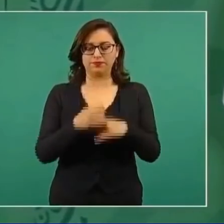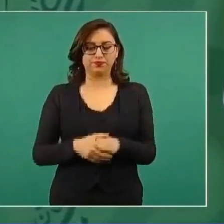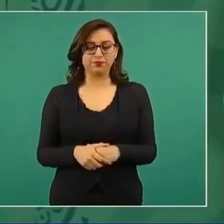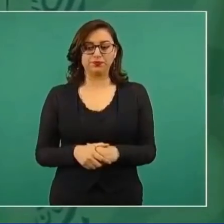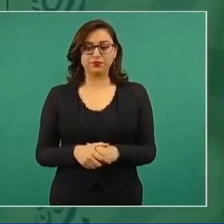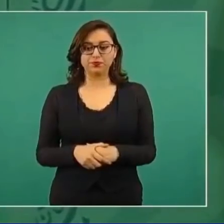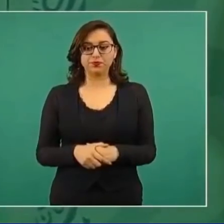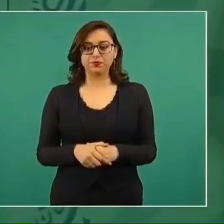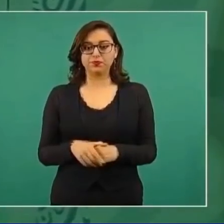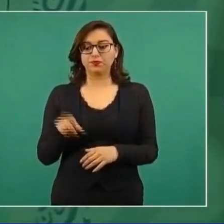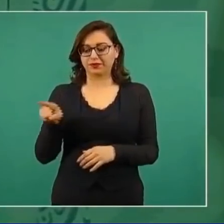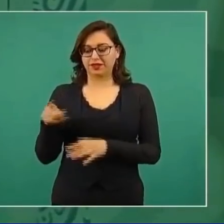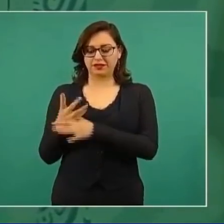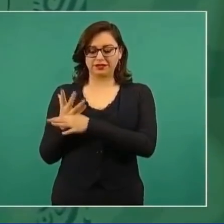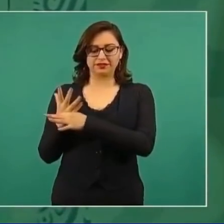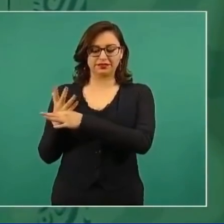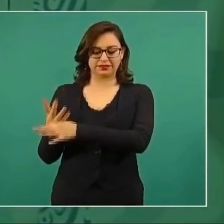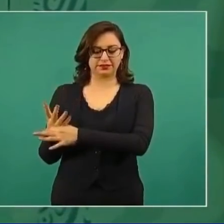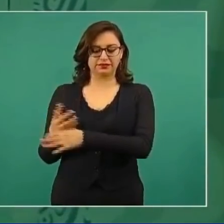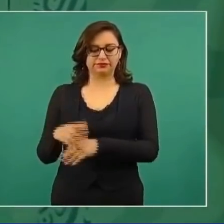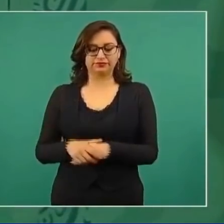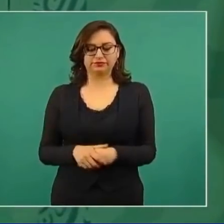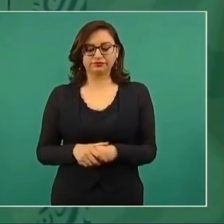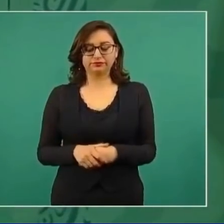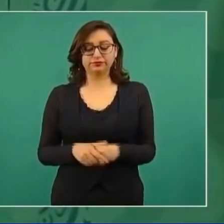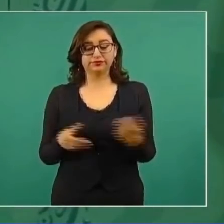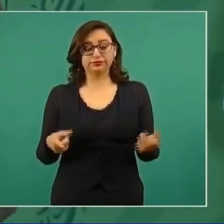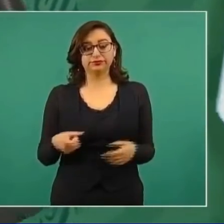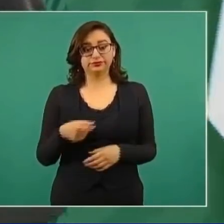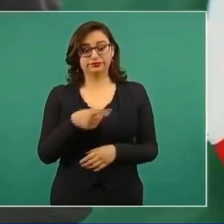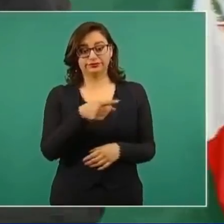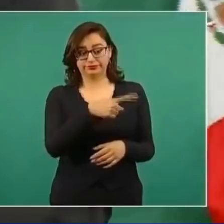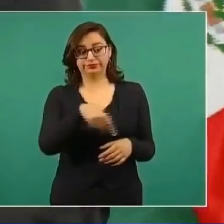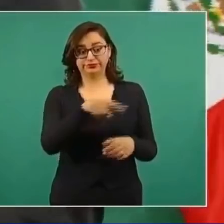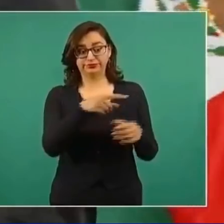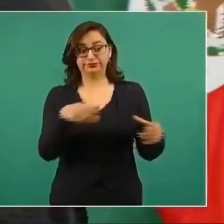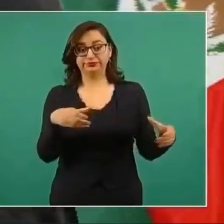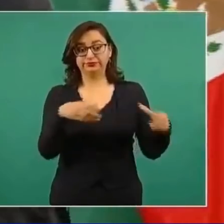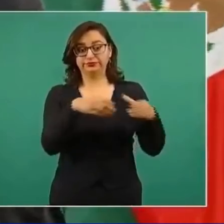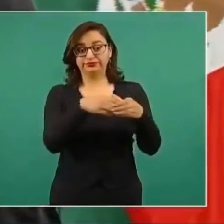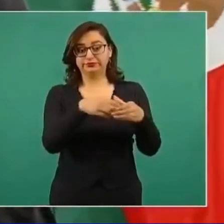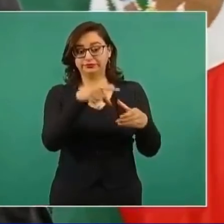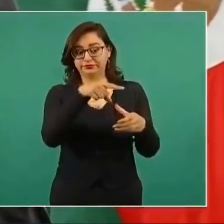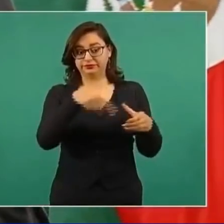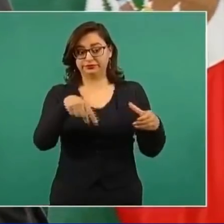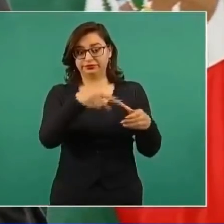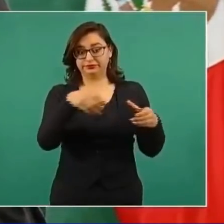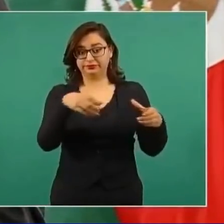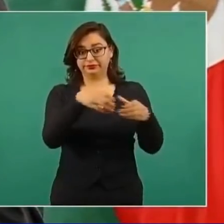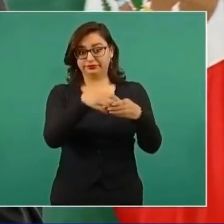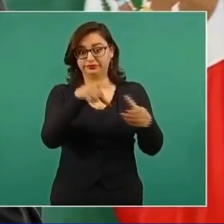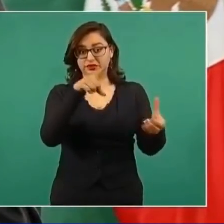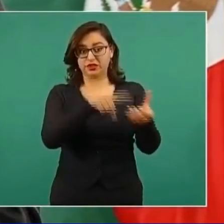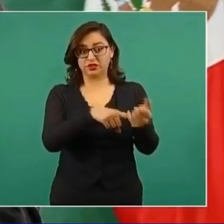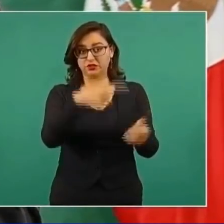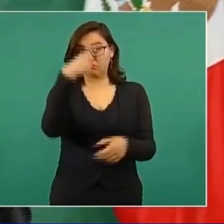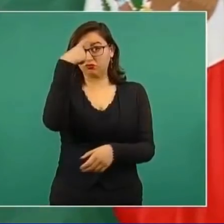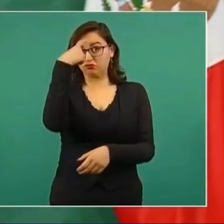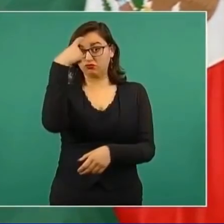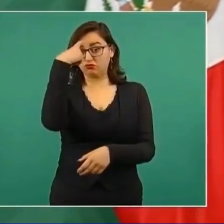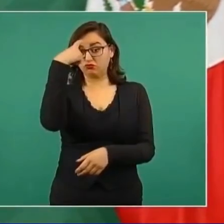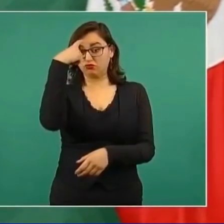Y decía Monsi, la verdadera doctrina de los